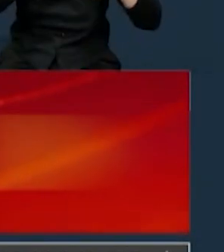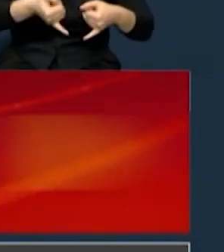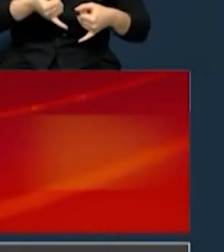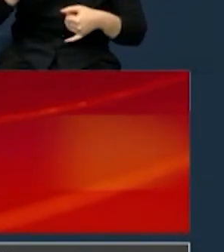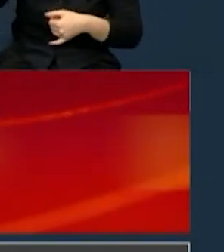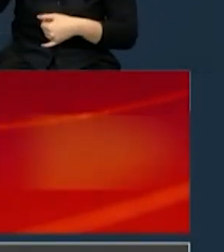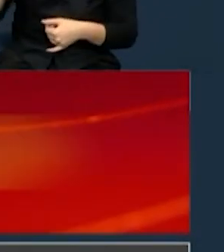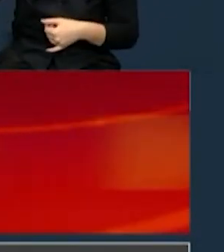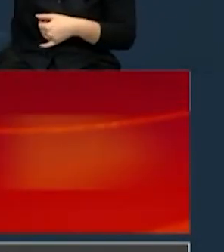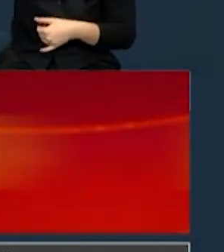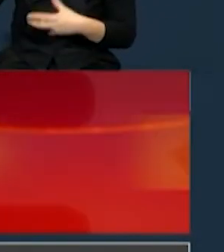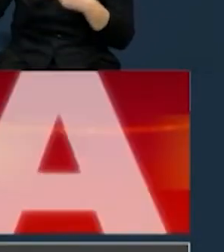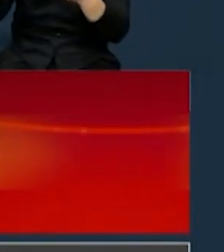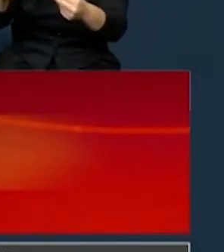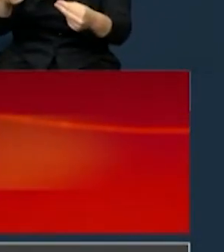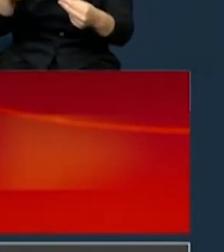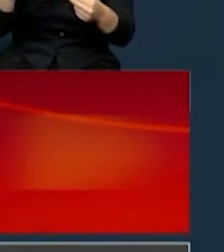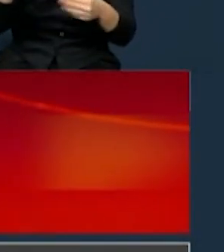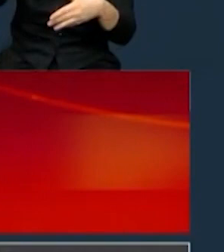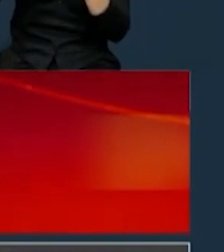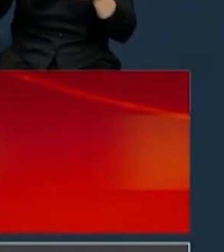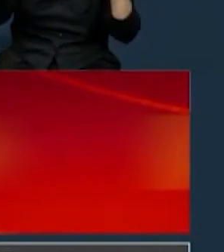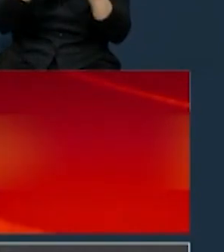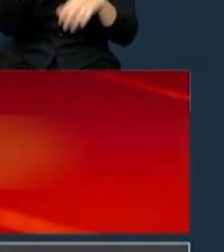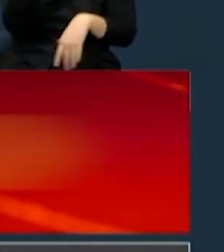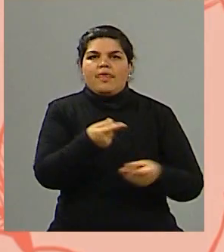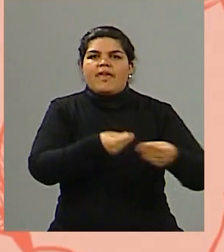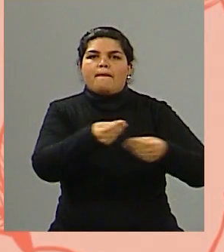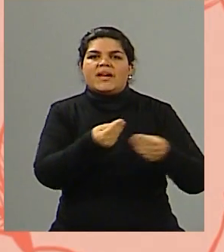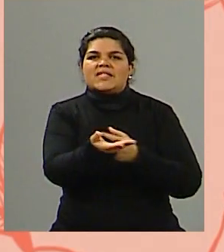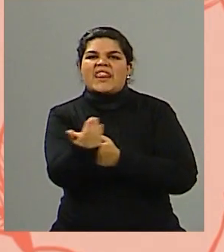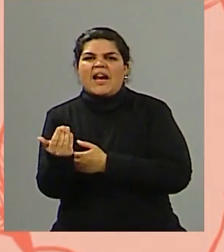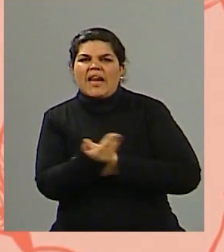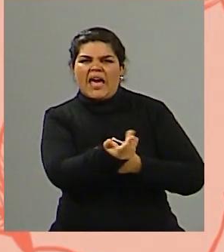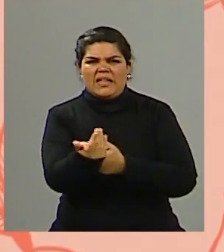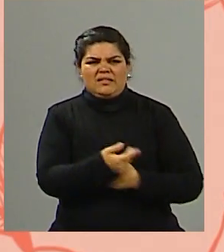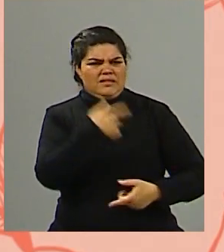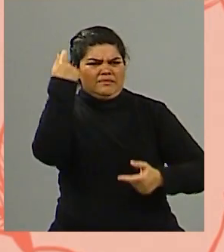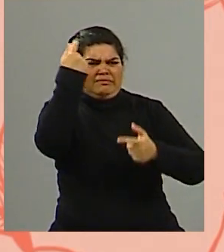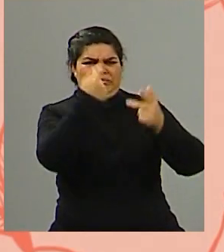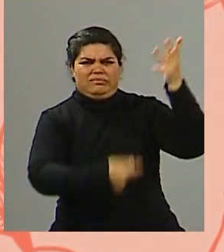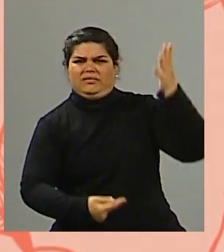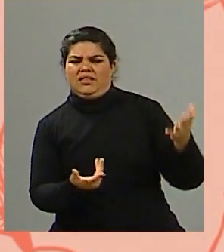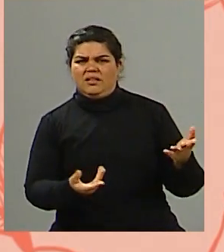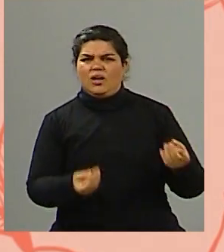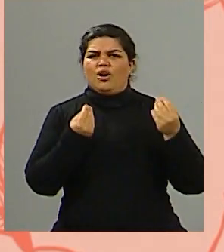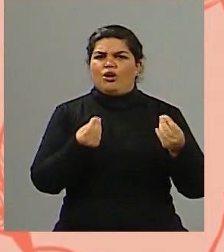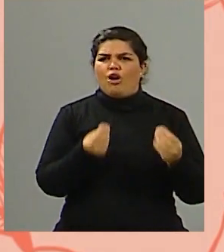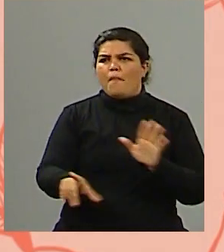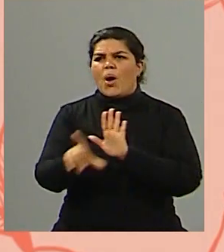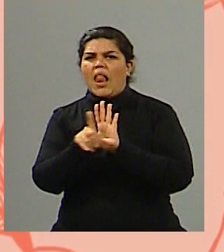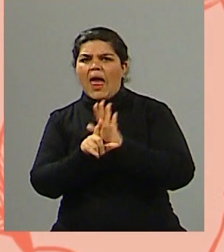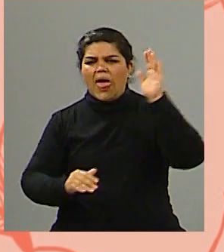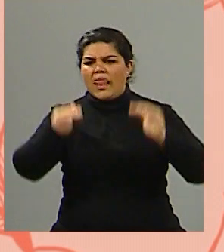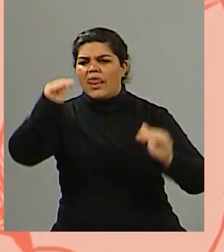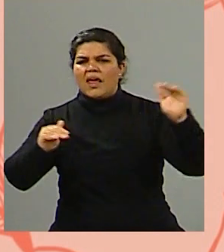hay 35.000 corredores inmobiliarios. La población inquilina es de 8 millones de personas. Entonces, ¿cómo se legisla priorizando el